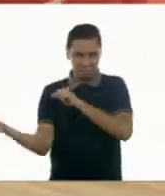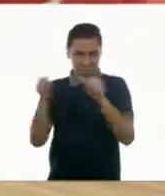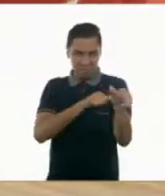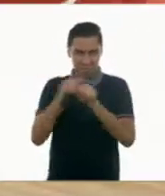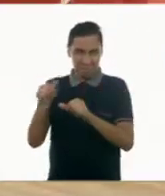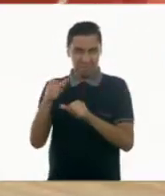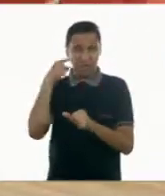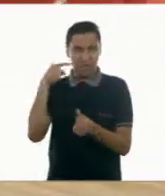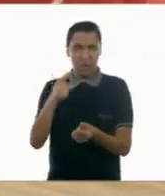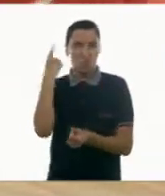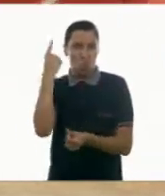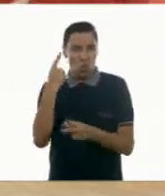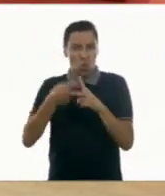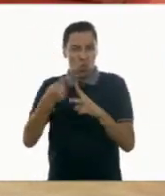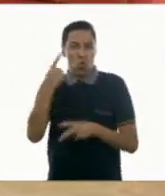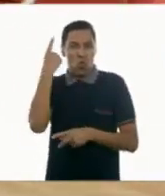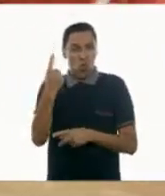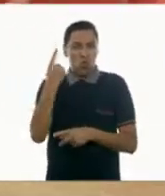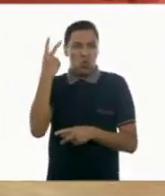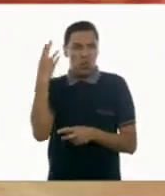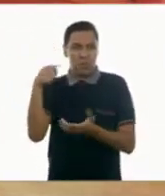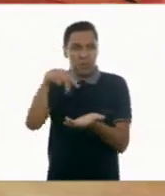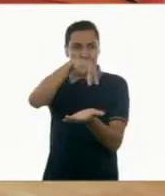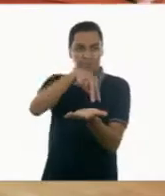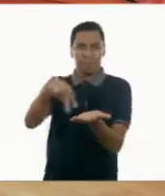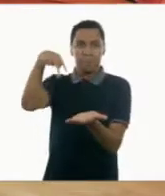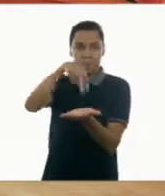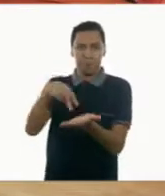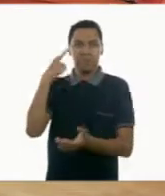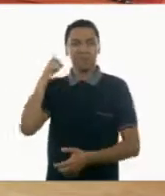Le contamos una, dos, tres.